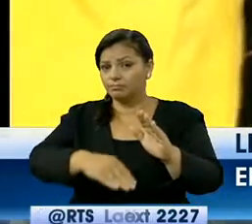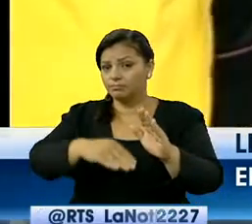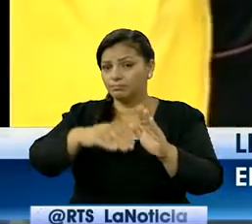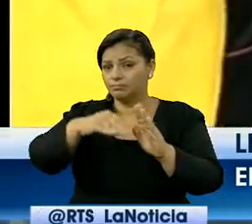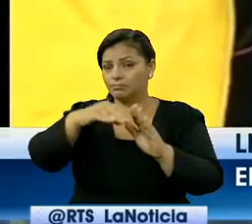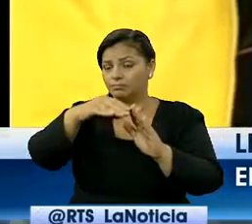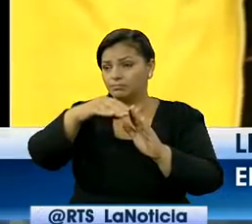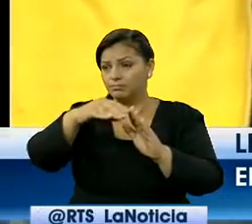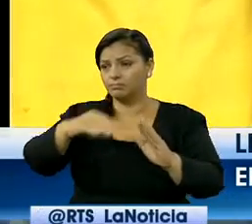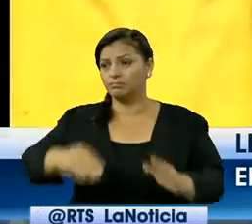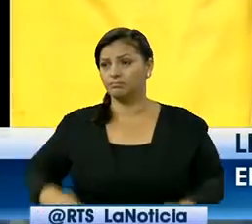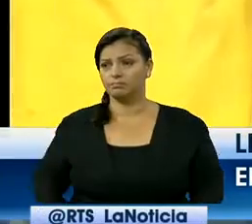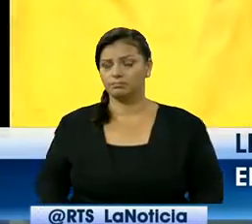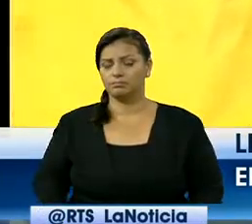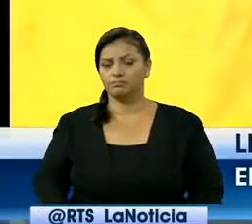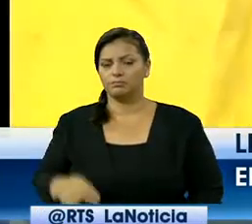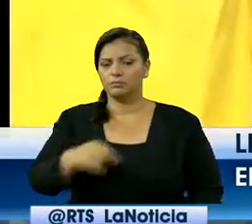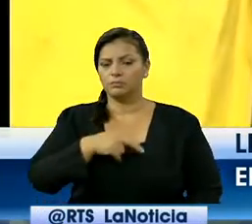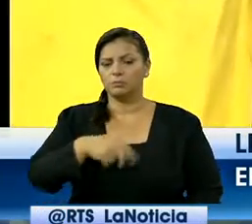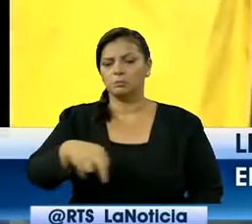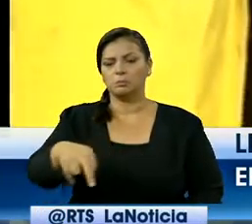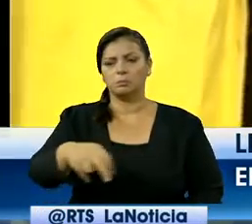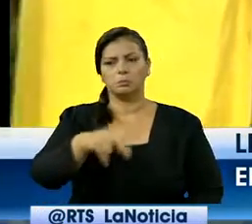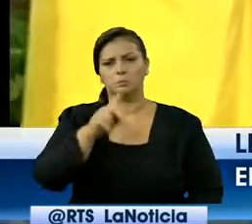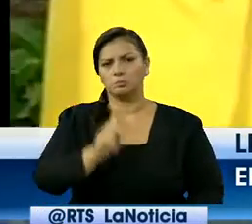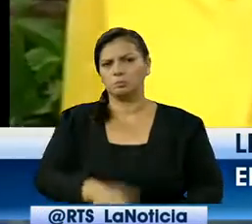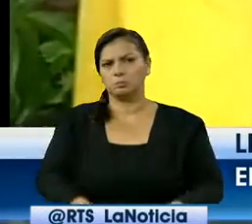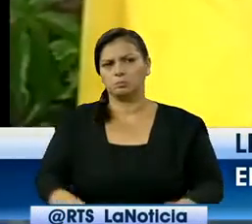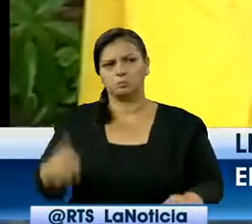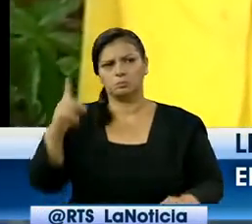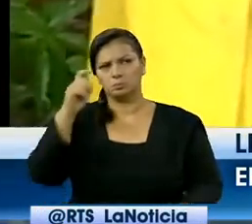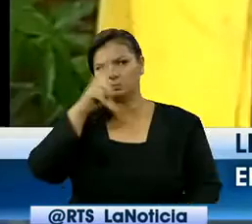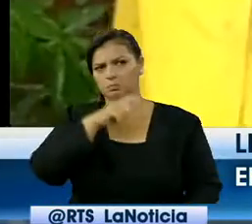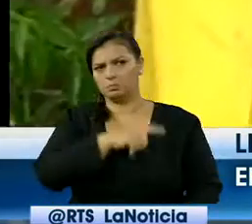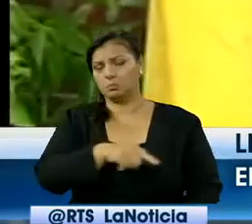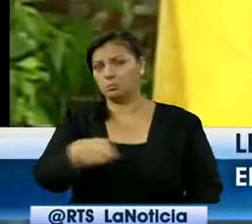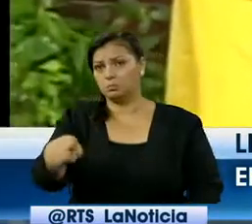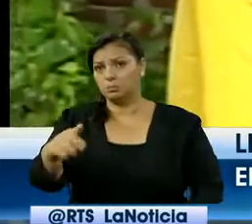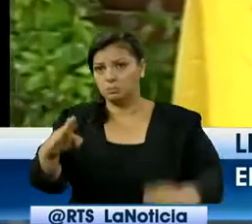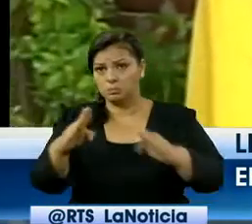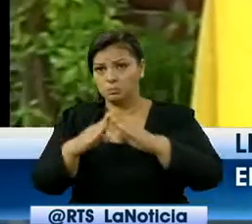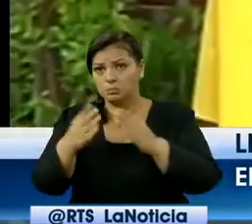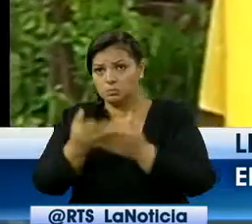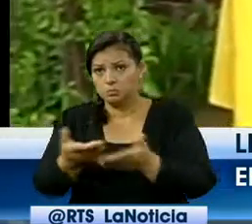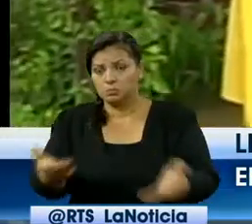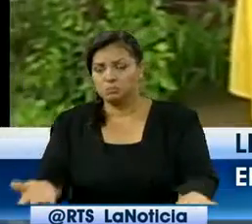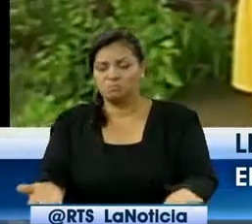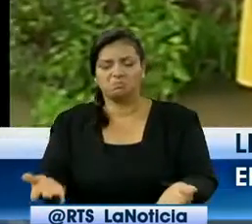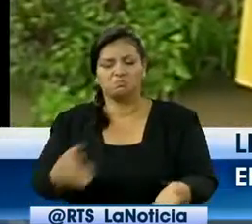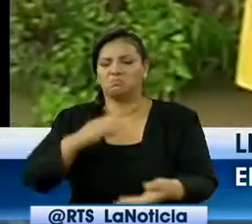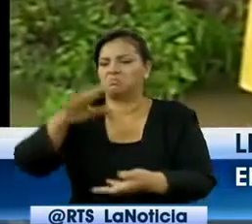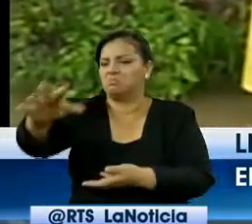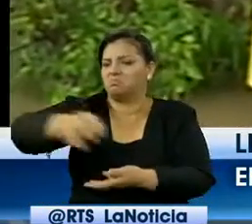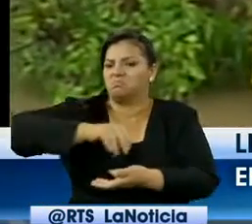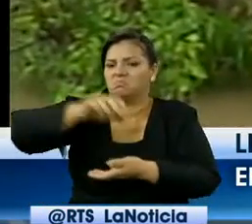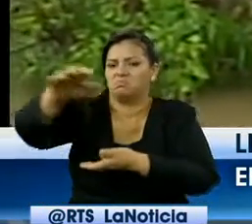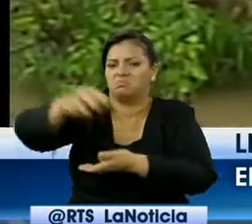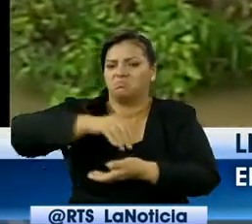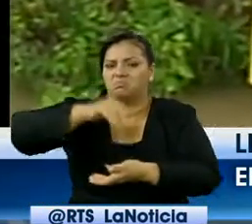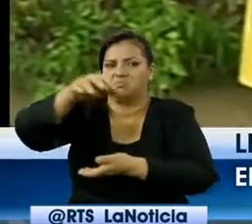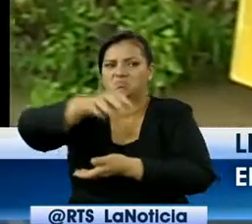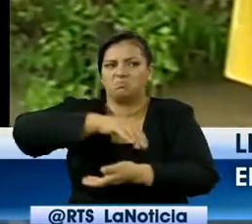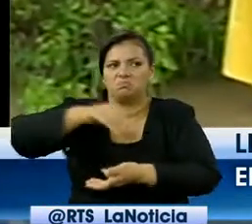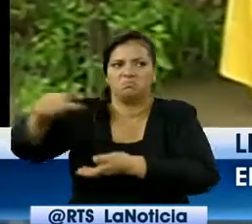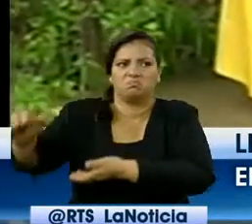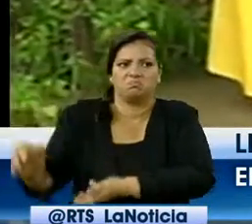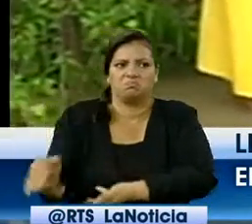da miedo aquí, por eso pasar. Aquí los señores ya han sacado sus cosas, lo que es nevera, todo han alzado por motivo que... Imagínense la casa que está poco ya